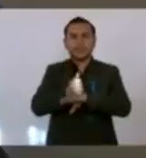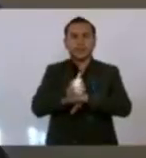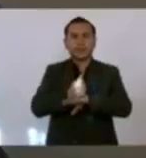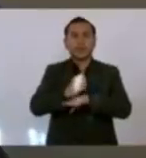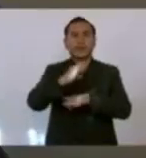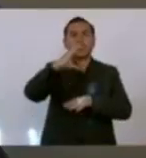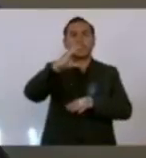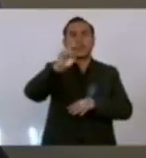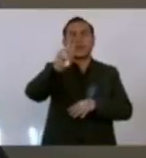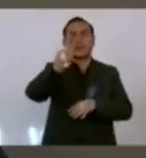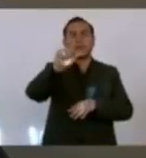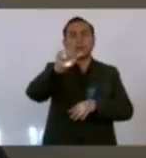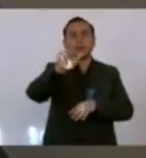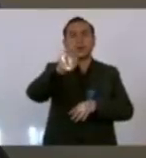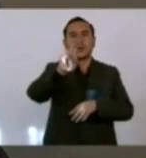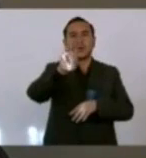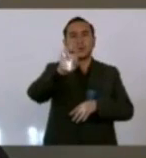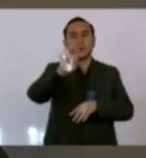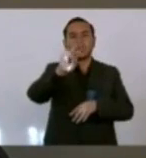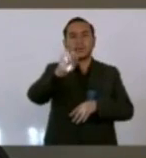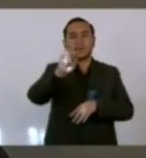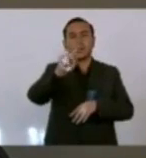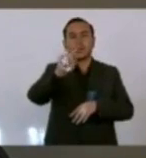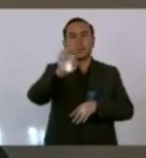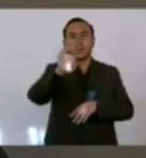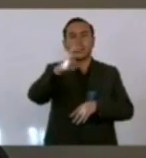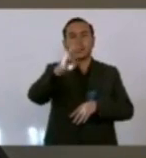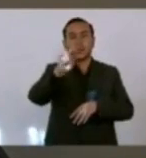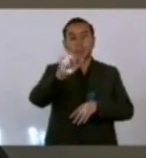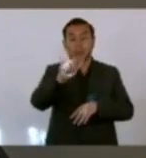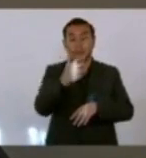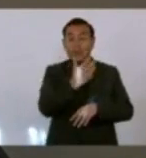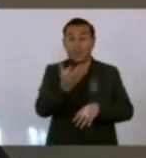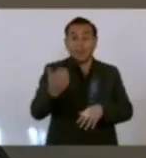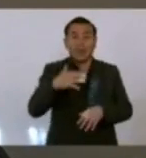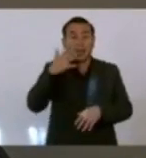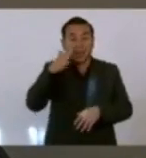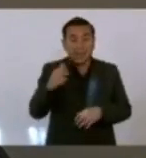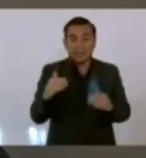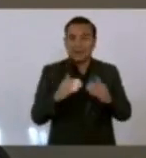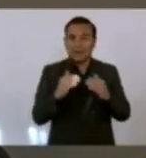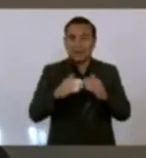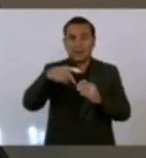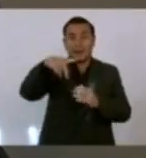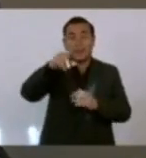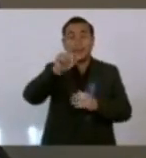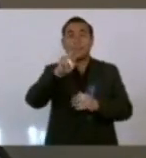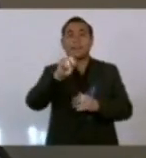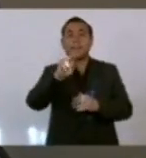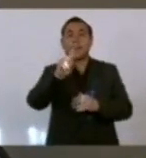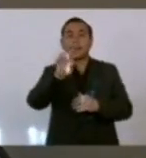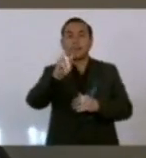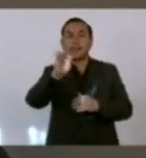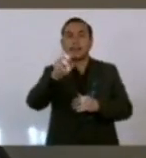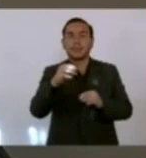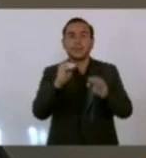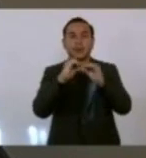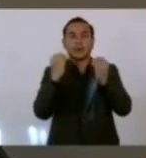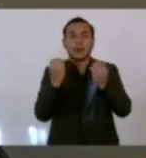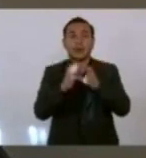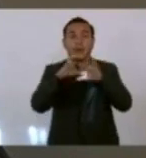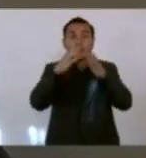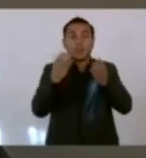artículo 139 que regula la acción que se debe tomar en caso de epidemia, ya no sería en caso de una pandemia declarada por la Organización Mundial de la Salud, el